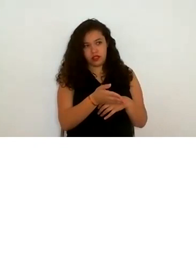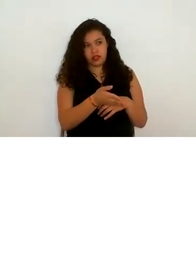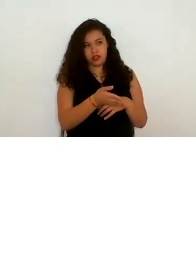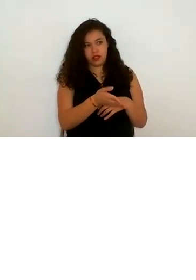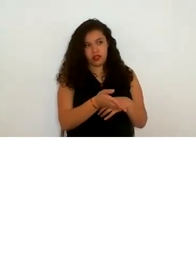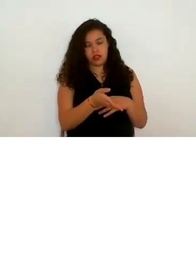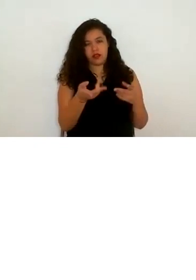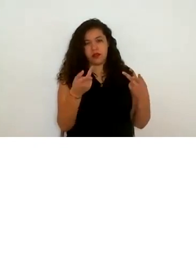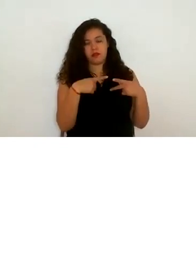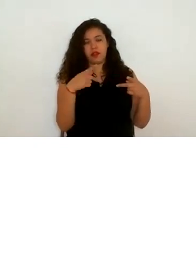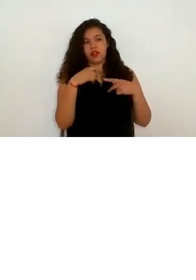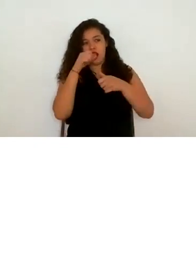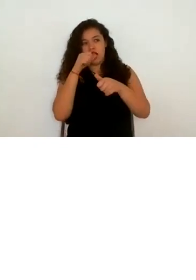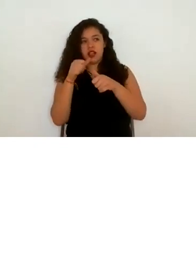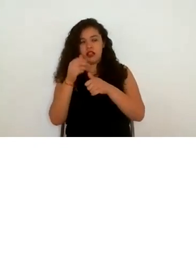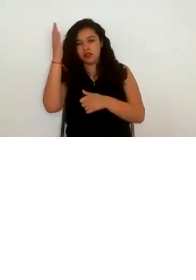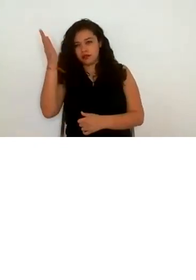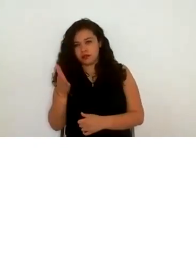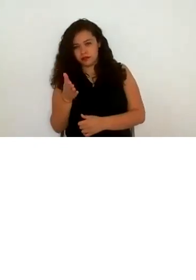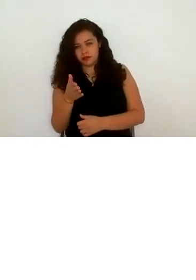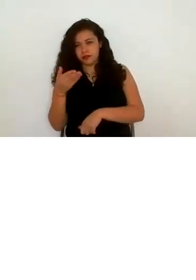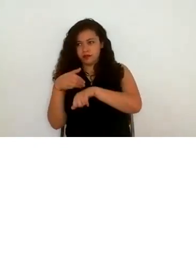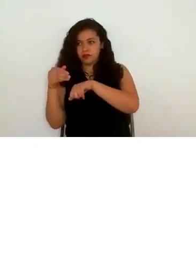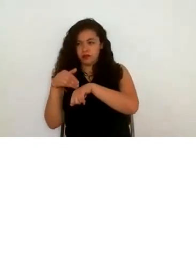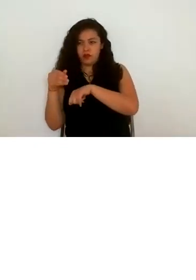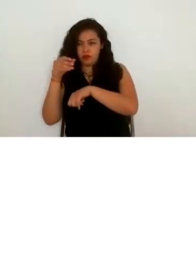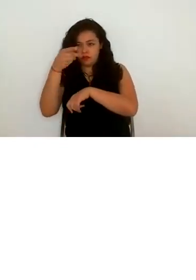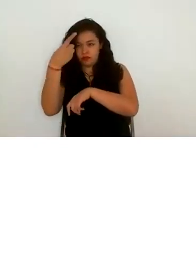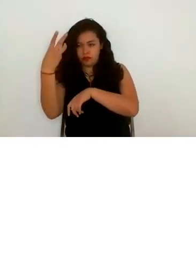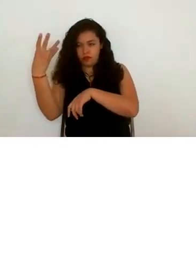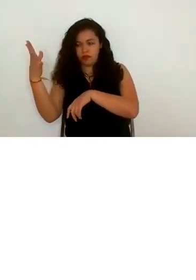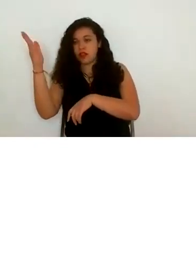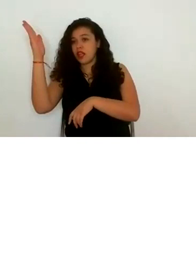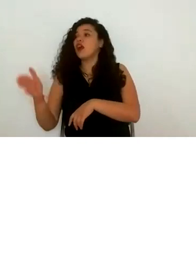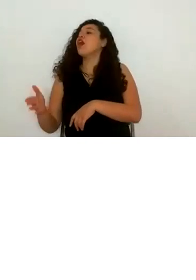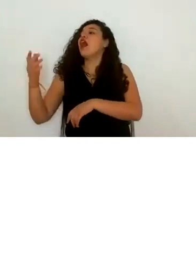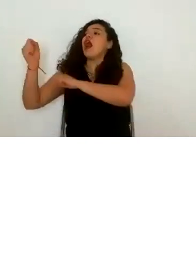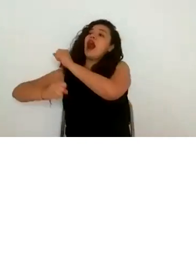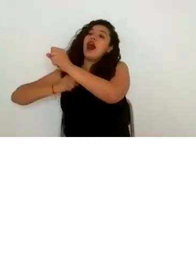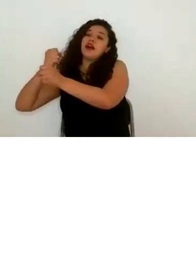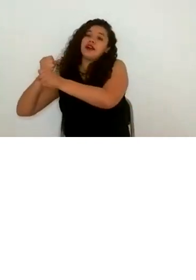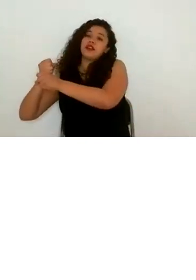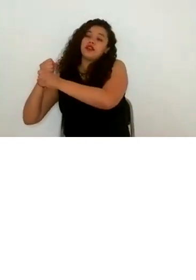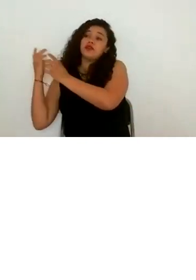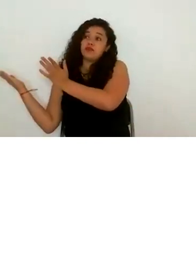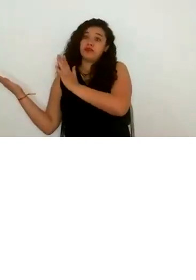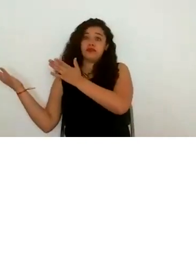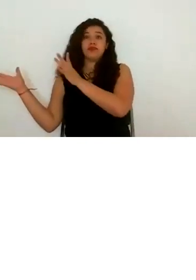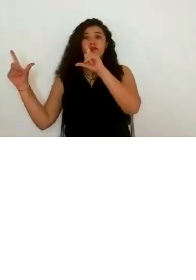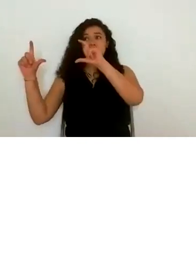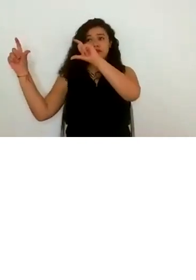la persona, ¿no? Diagonal, el número consecutivo, diagonal, el año. Entonces, si quisiéramos